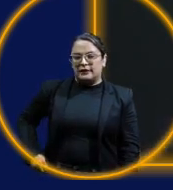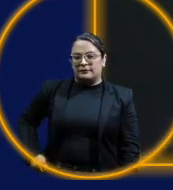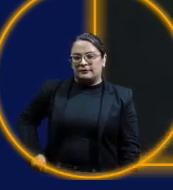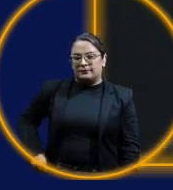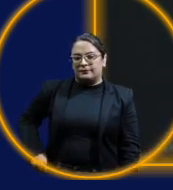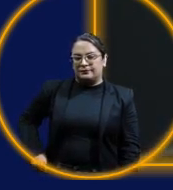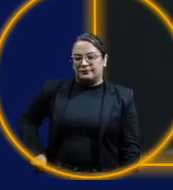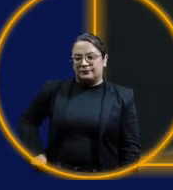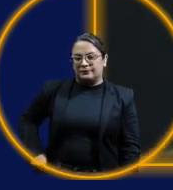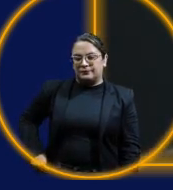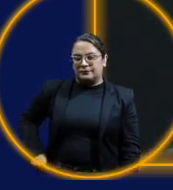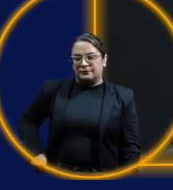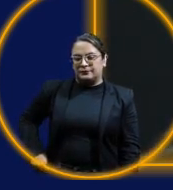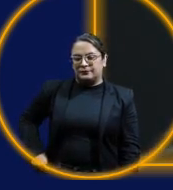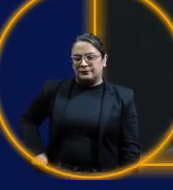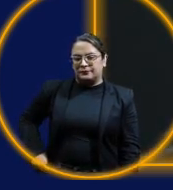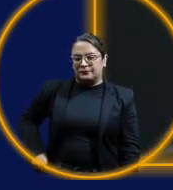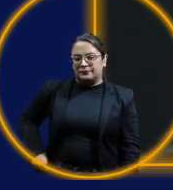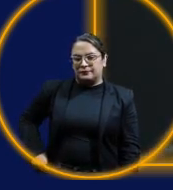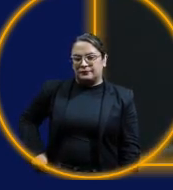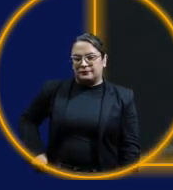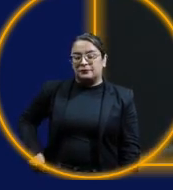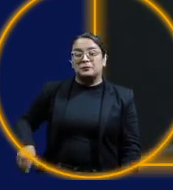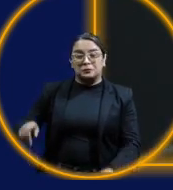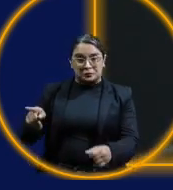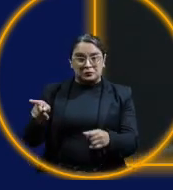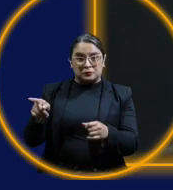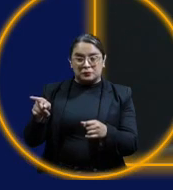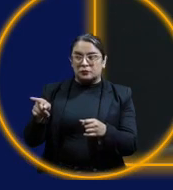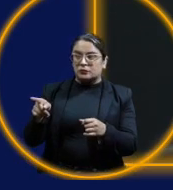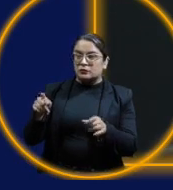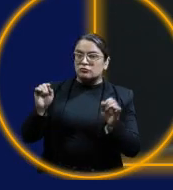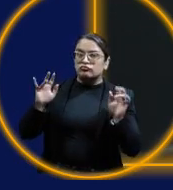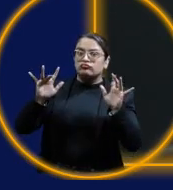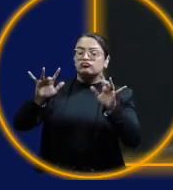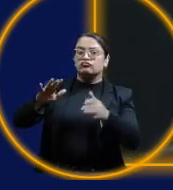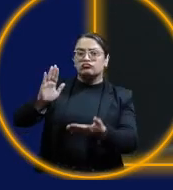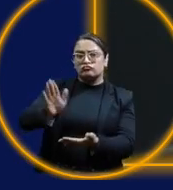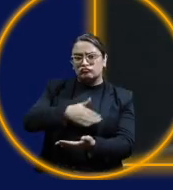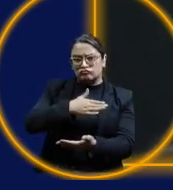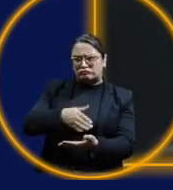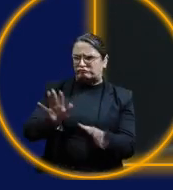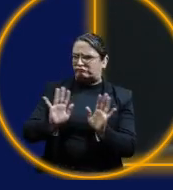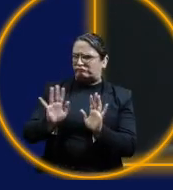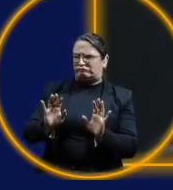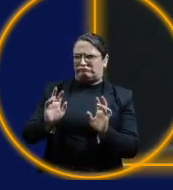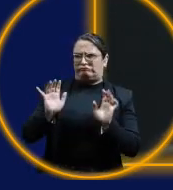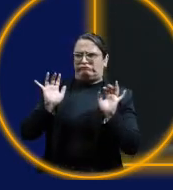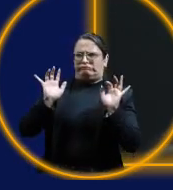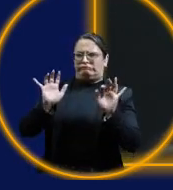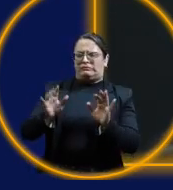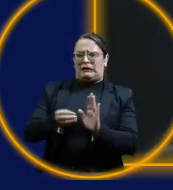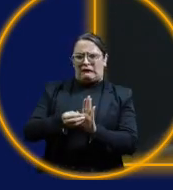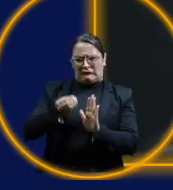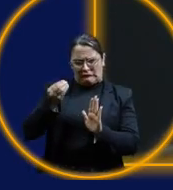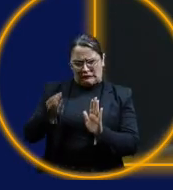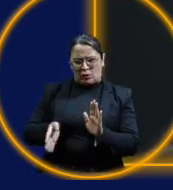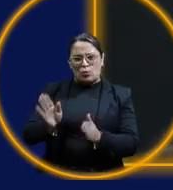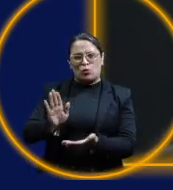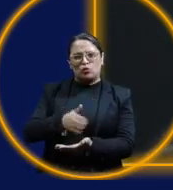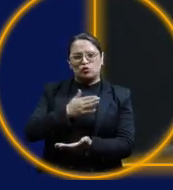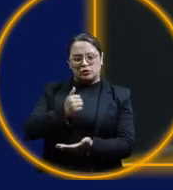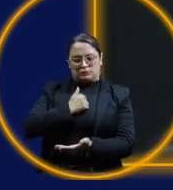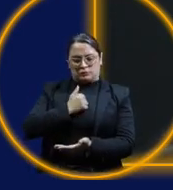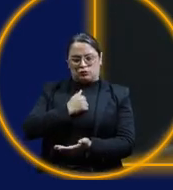Birs y así que no quería salir en tour porque eso es costoso como música independiente